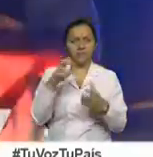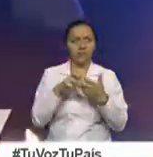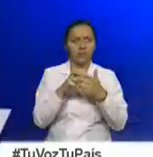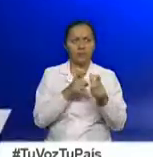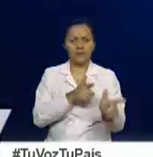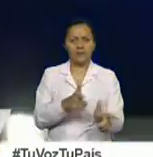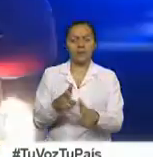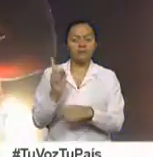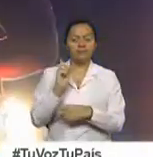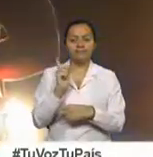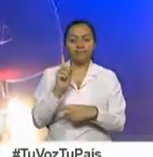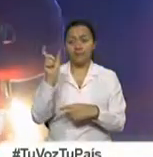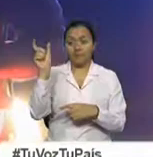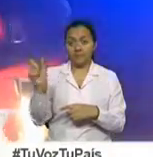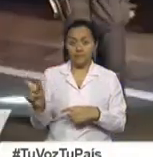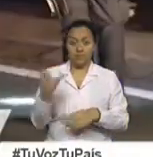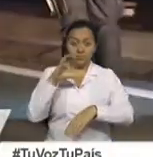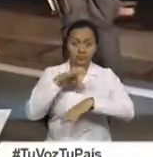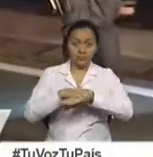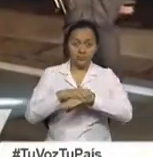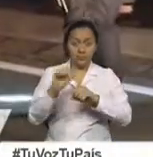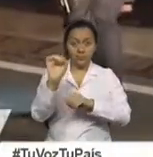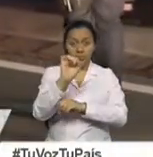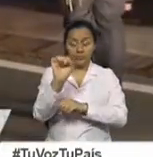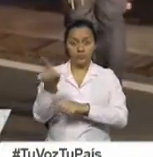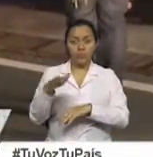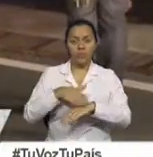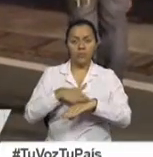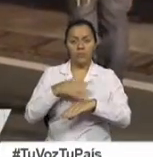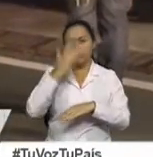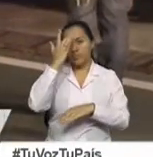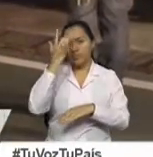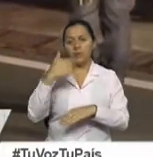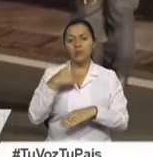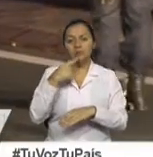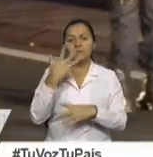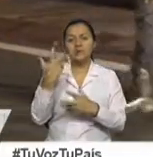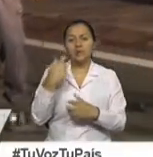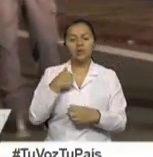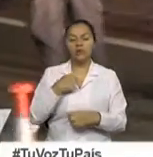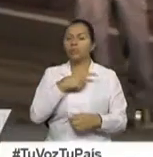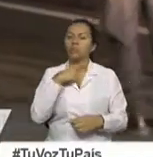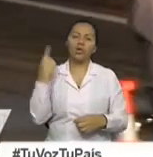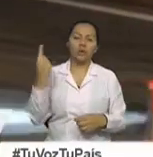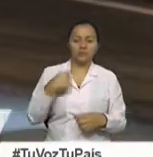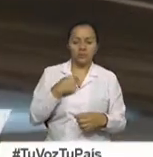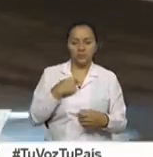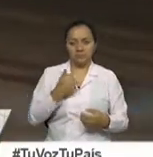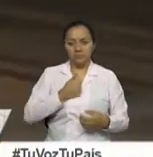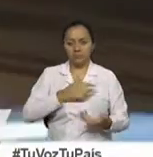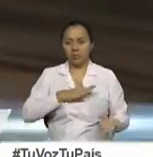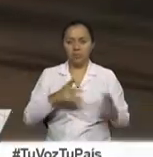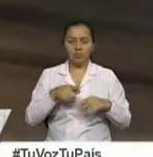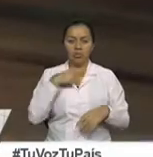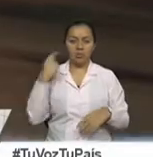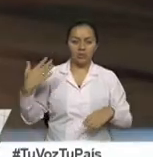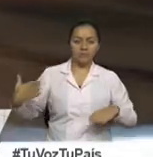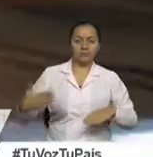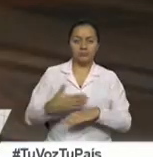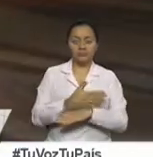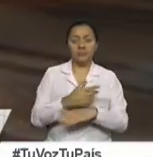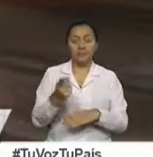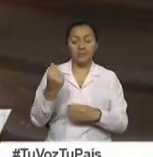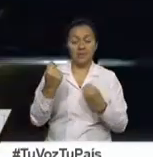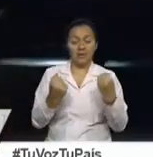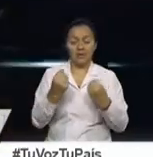terrorista. El sospechoso, que fue detenido poco tiempo después, habría intentado suicidarse según una fuente judicial. El hombre, que conducía